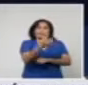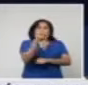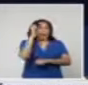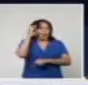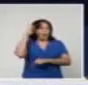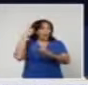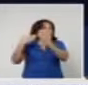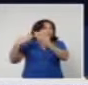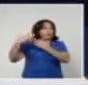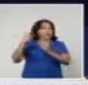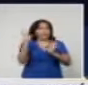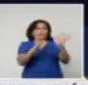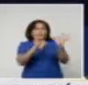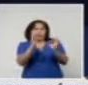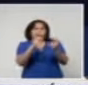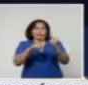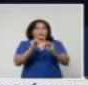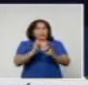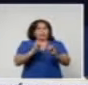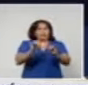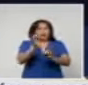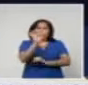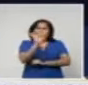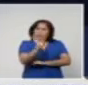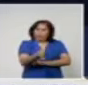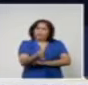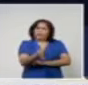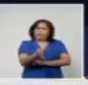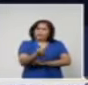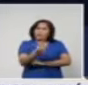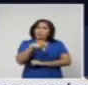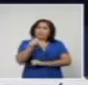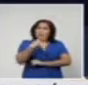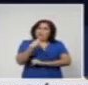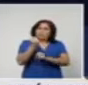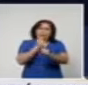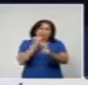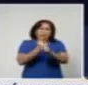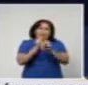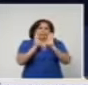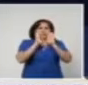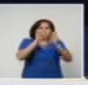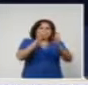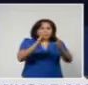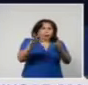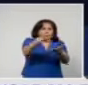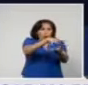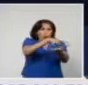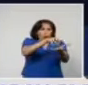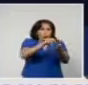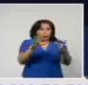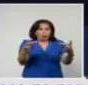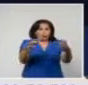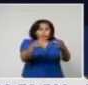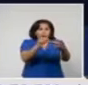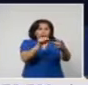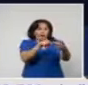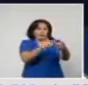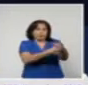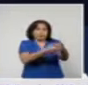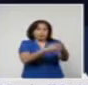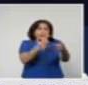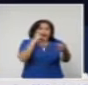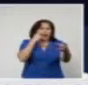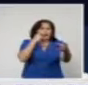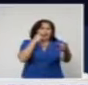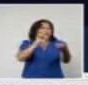que ya hemos informado aquí, que se viene trabajando, que se mantienen con medidas de restricción y